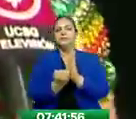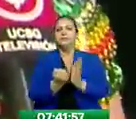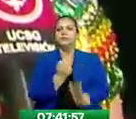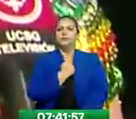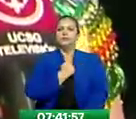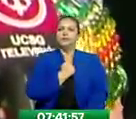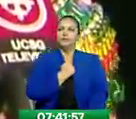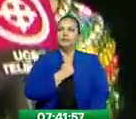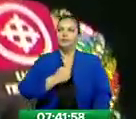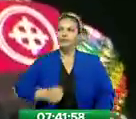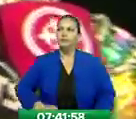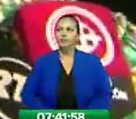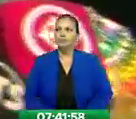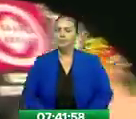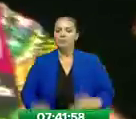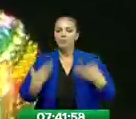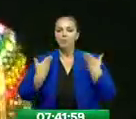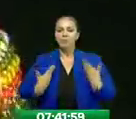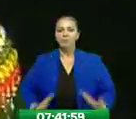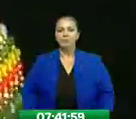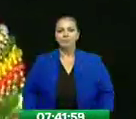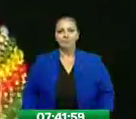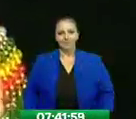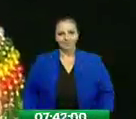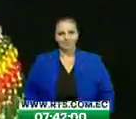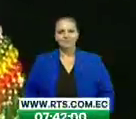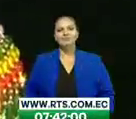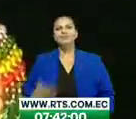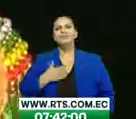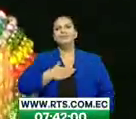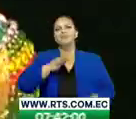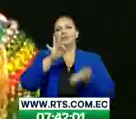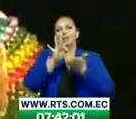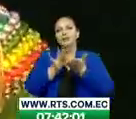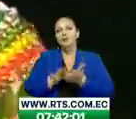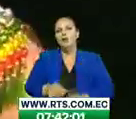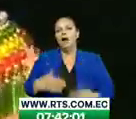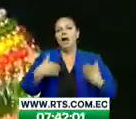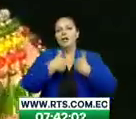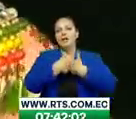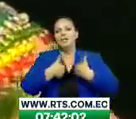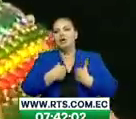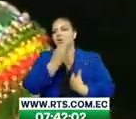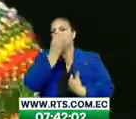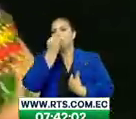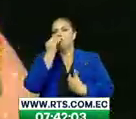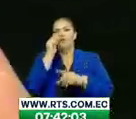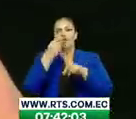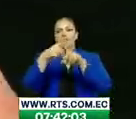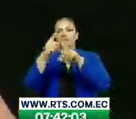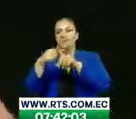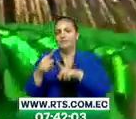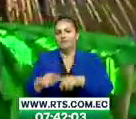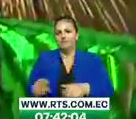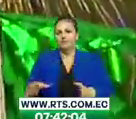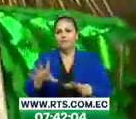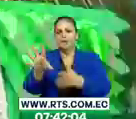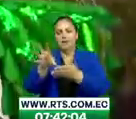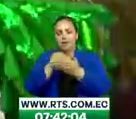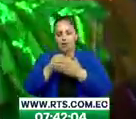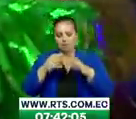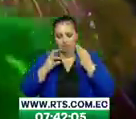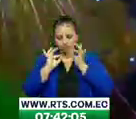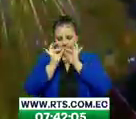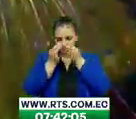Está basado en la flora y fauna de nuestro cantón. Como muestra el traje, está